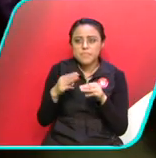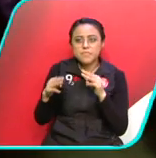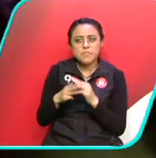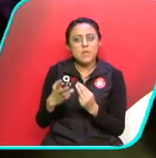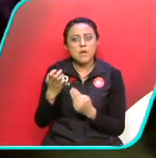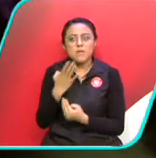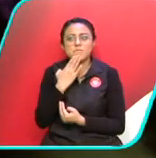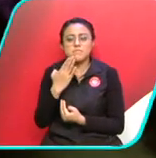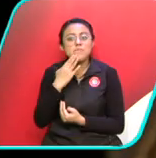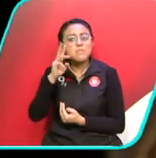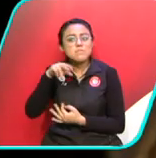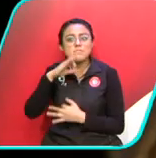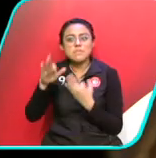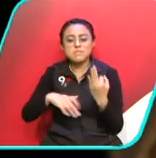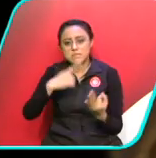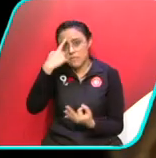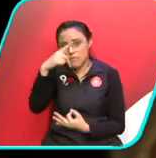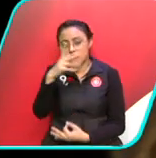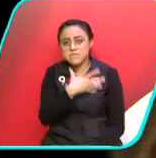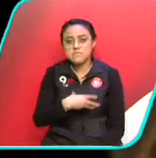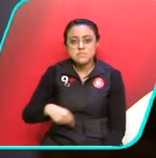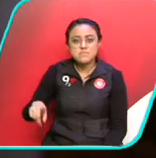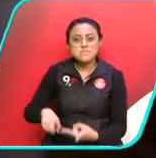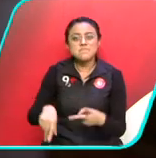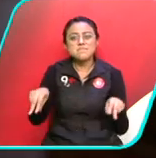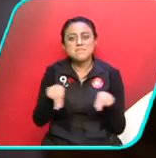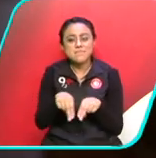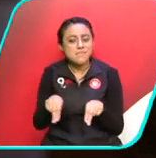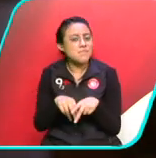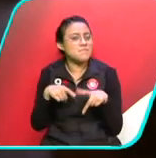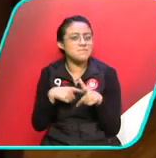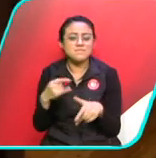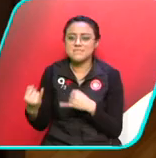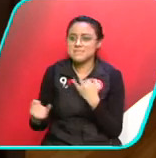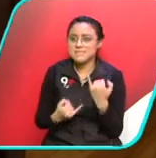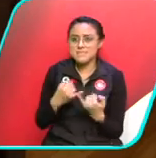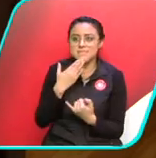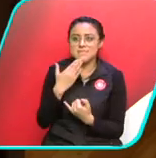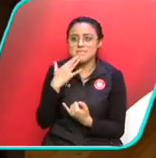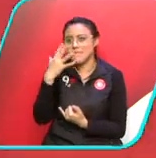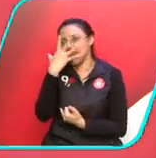estás contribuyendo a que tus hijos, tus nietos, puedan seguir jugando en este